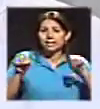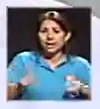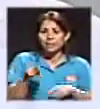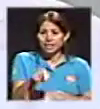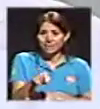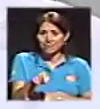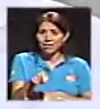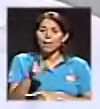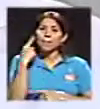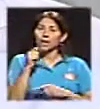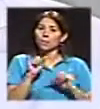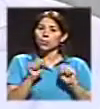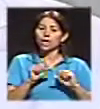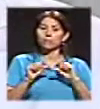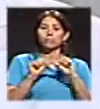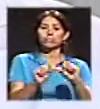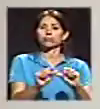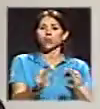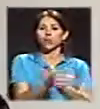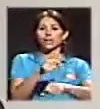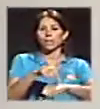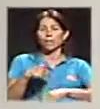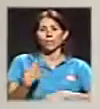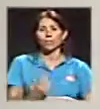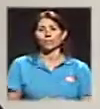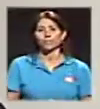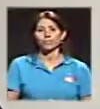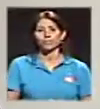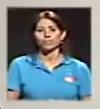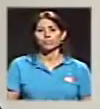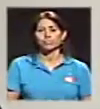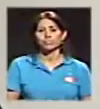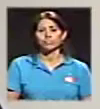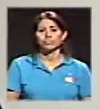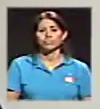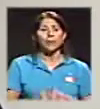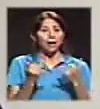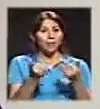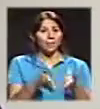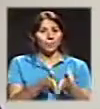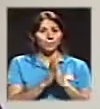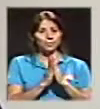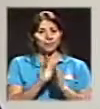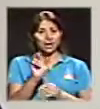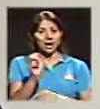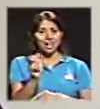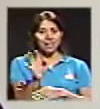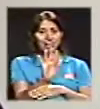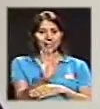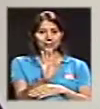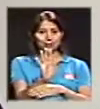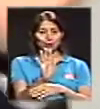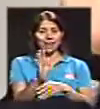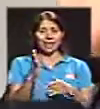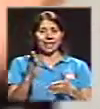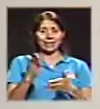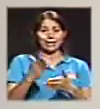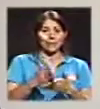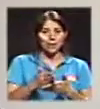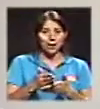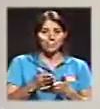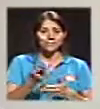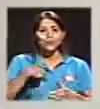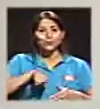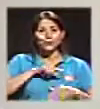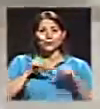lo hiciera sostenible en el tiempo. Vamos a pedirle al canal que nos interrumpa y